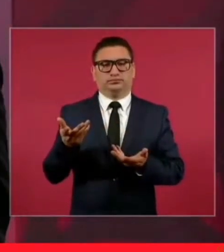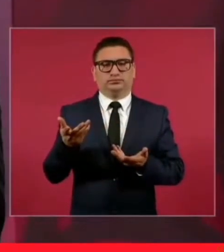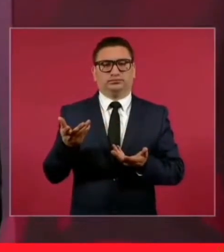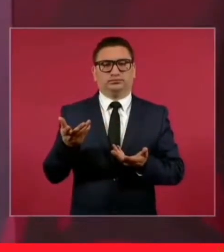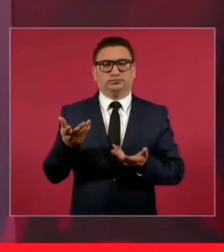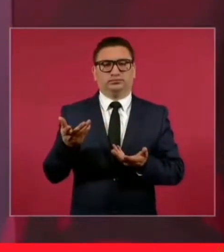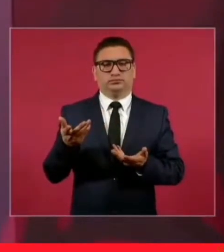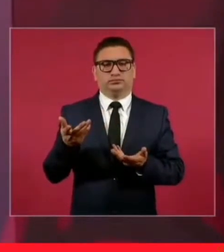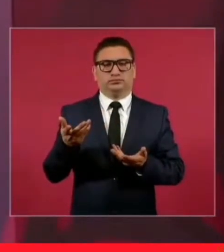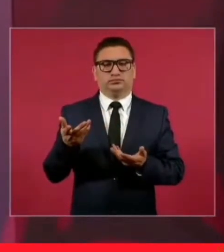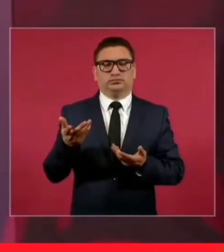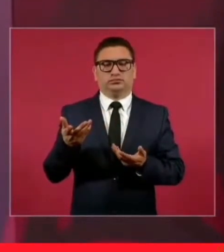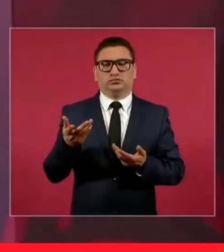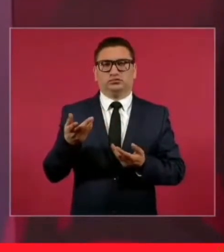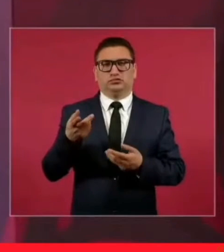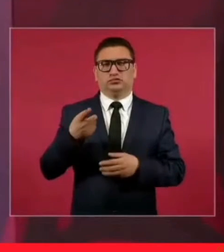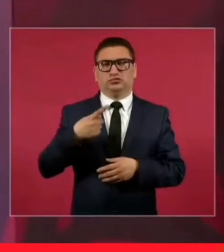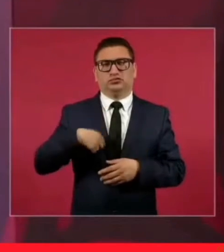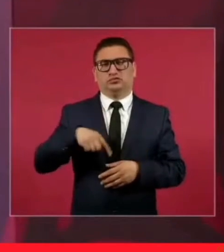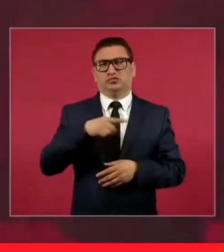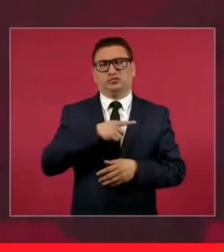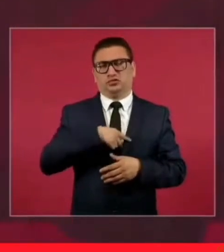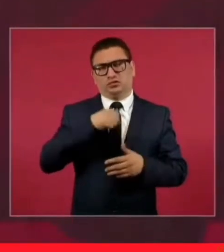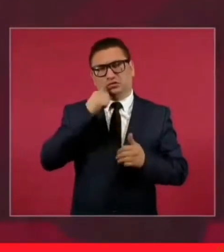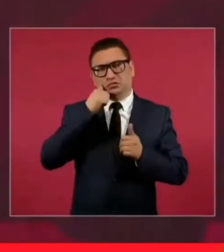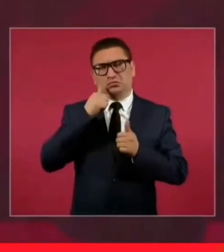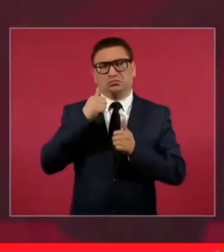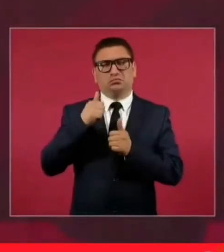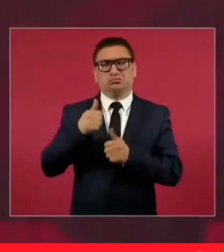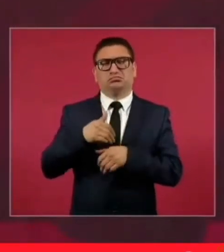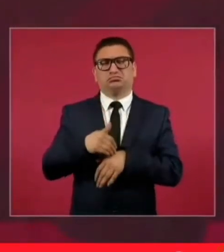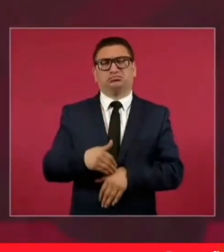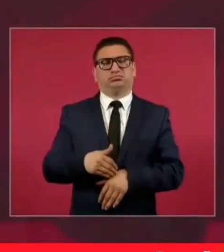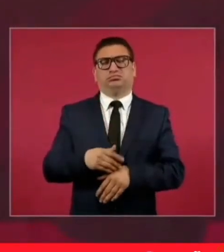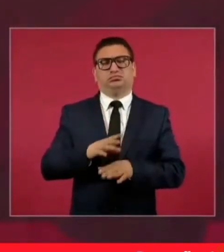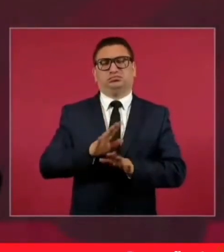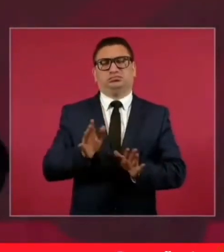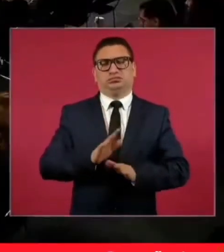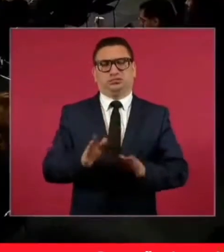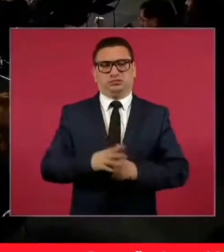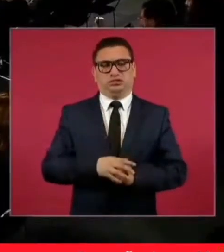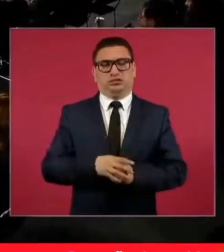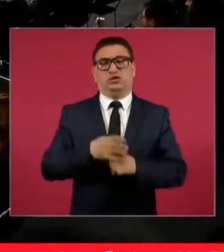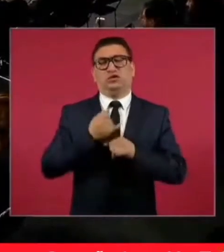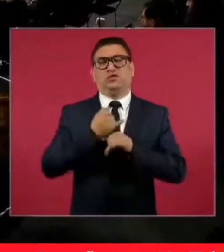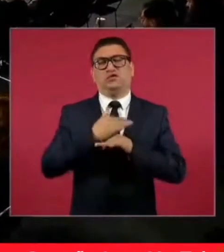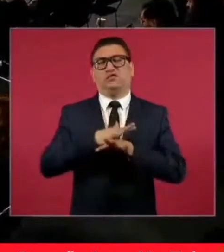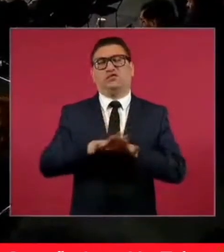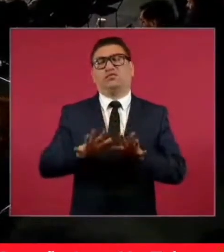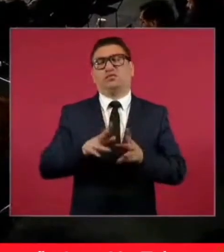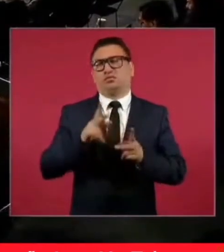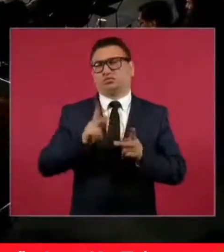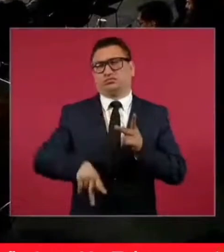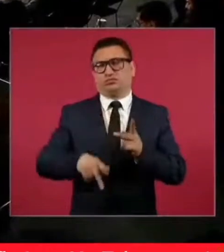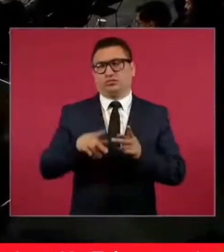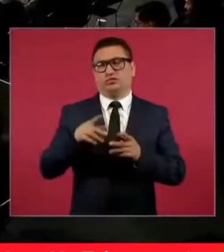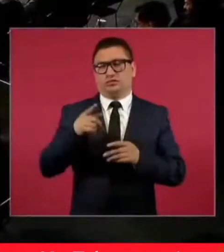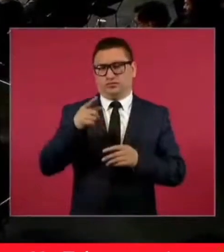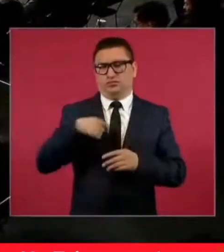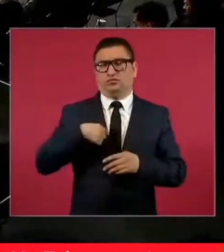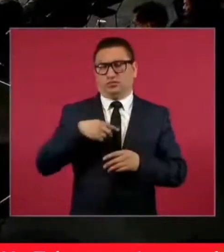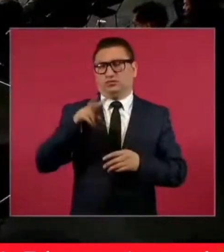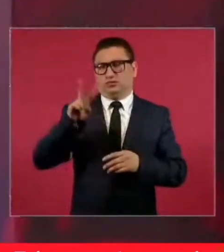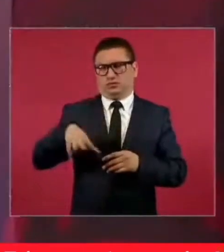no los tomamos muy en cuenta. Dan datos parciales. Totalmente, totalmente. A mí me